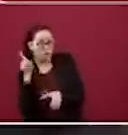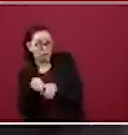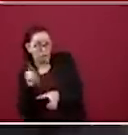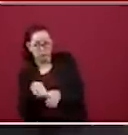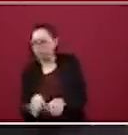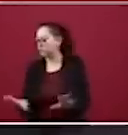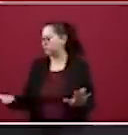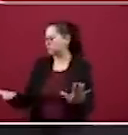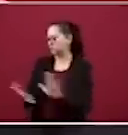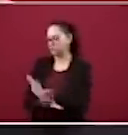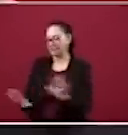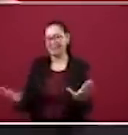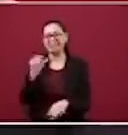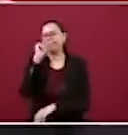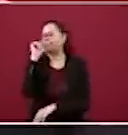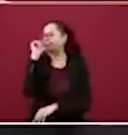No hay sectores,